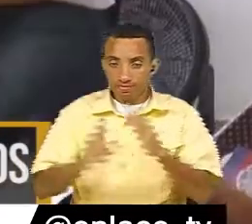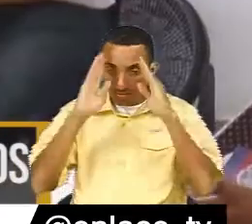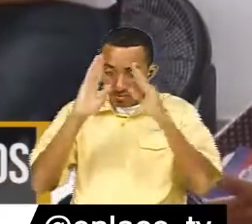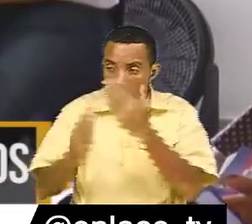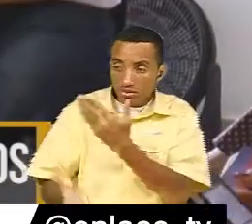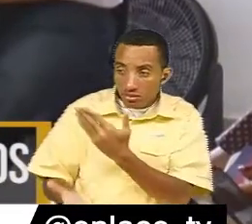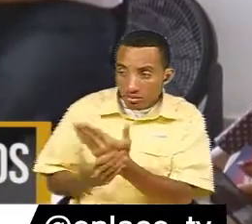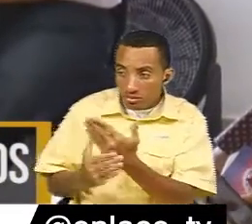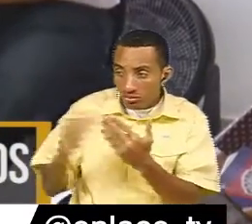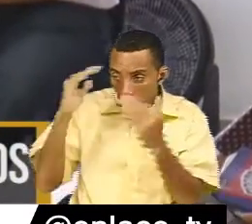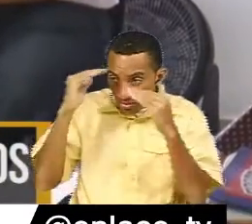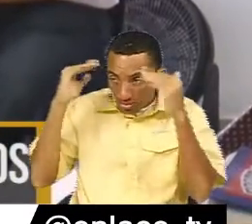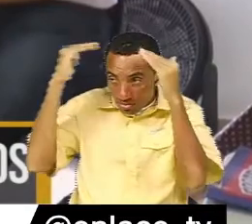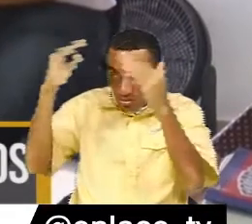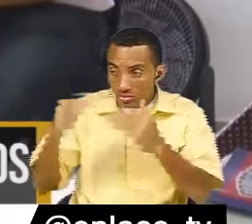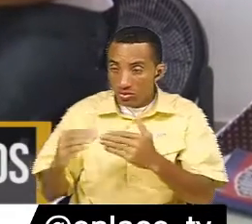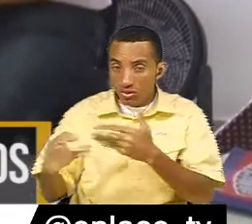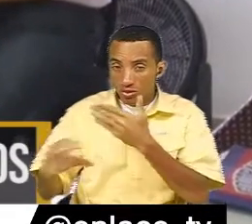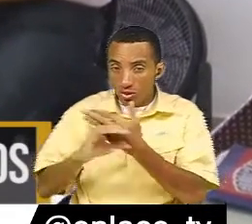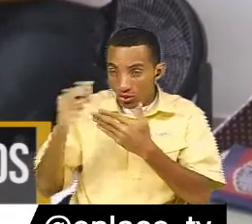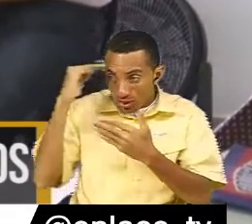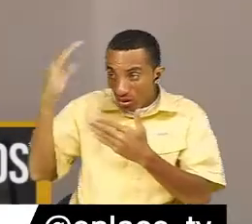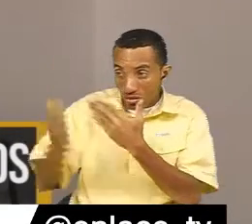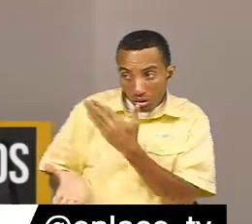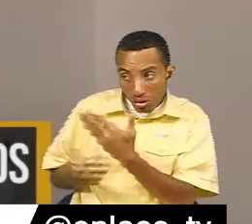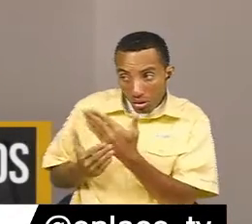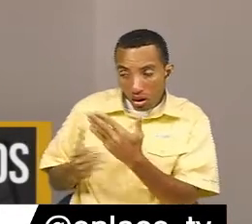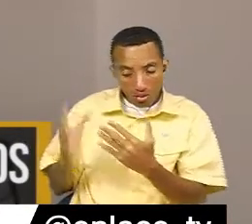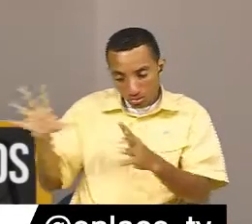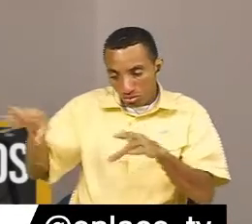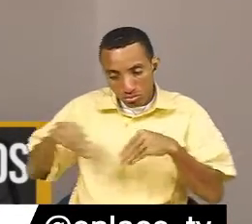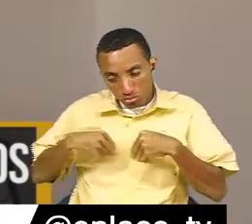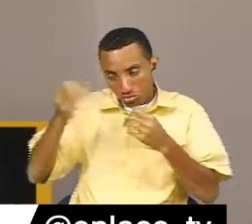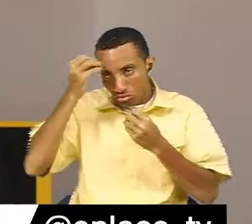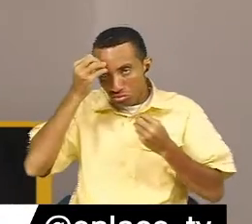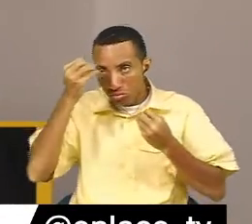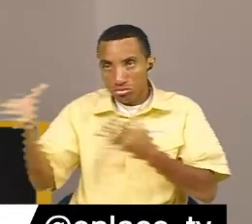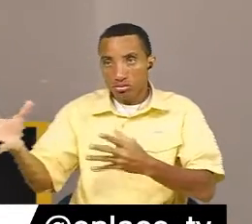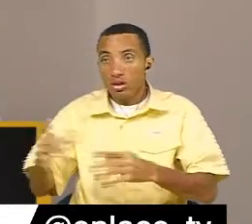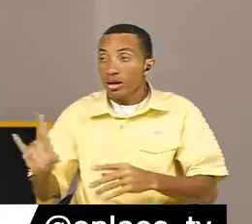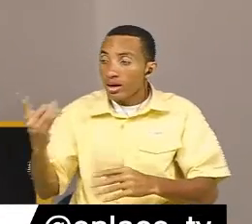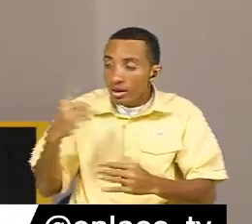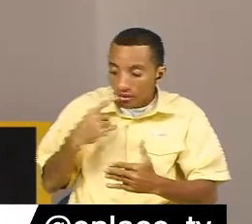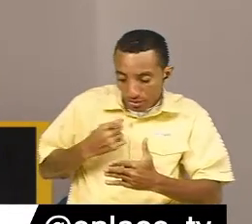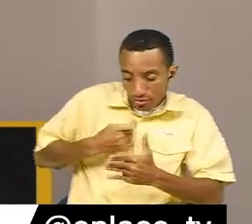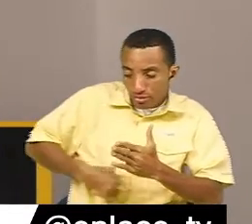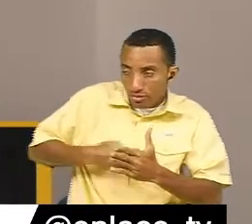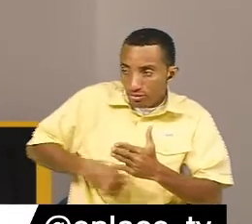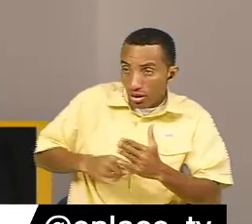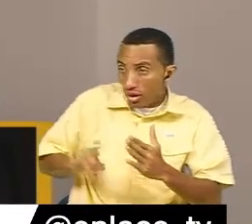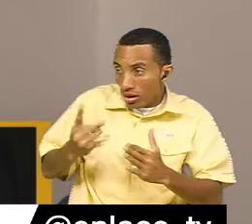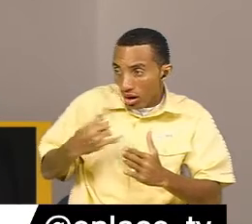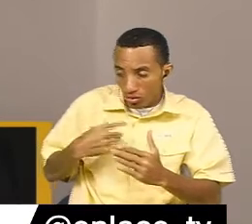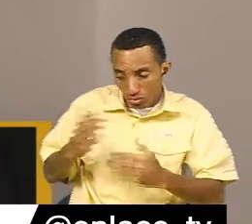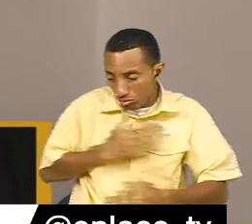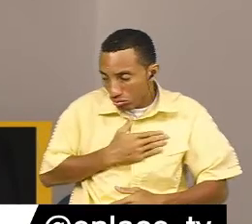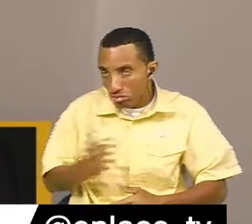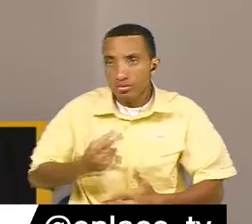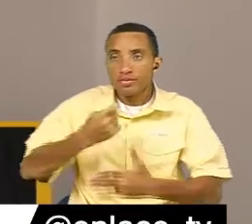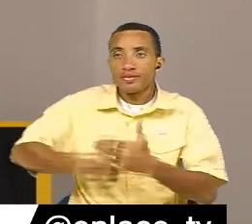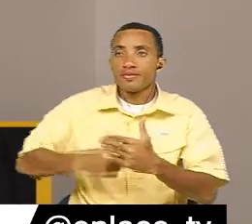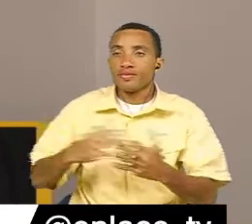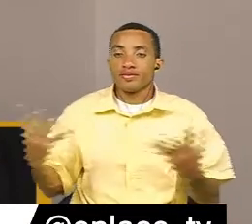para nosotros son supremamente importantes, son válidas y nos ajustaremos si hay algunas observaciones adicionales. Todo el